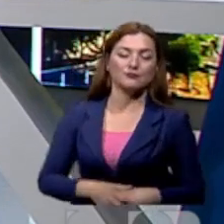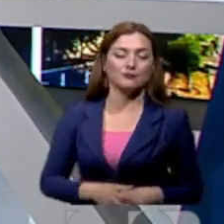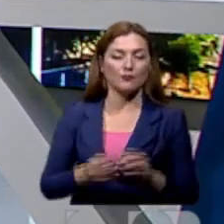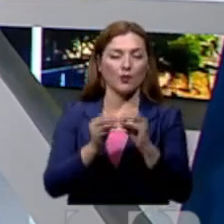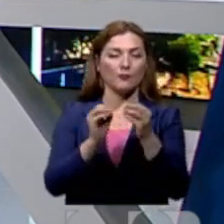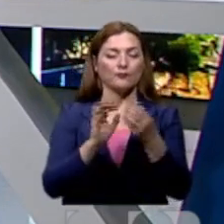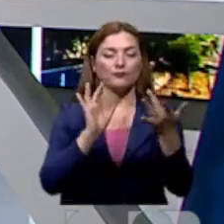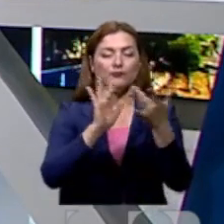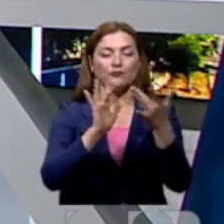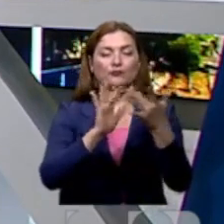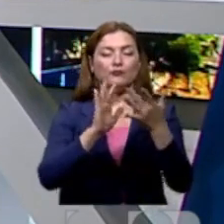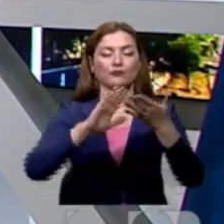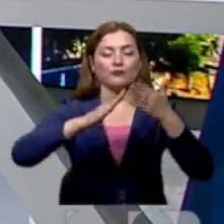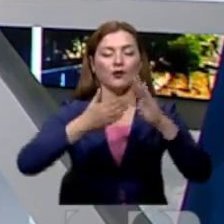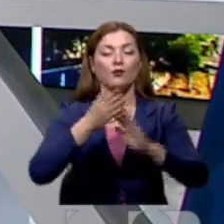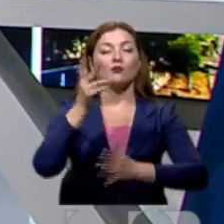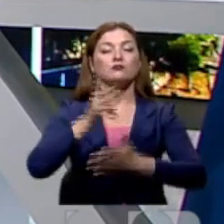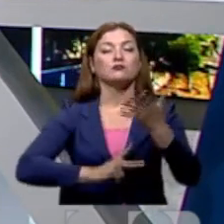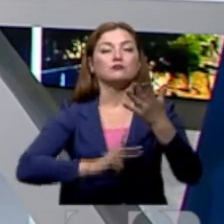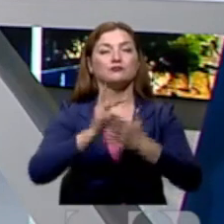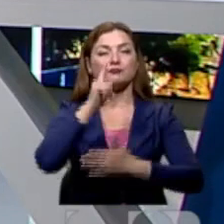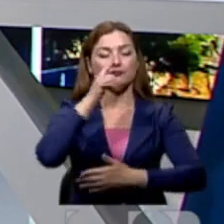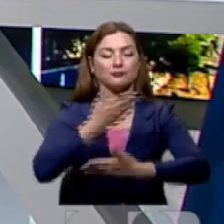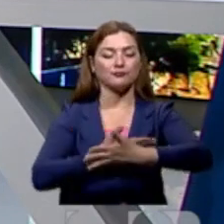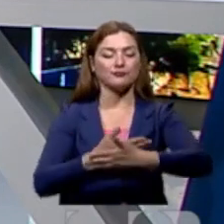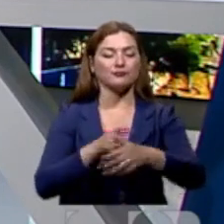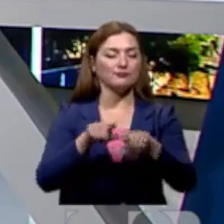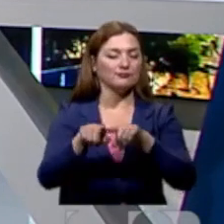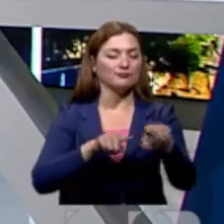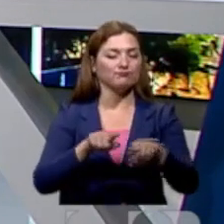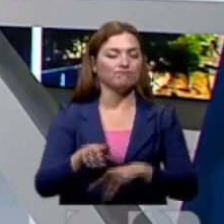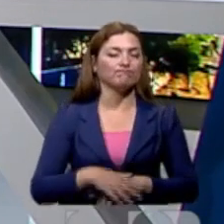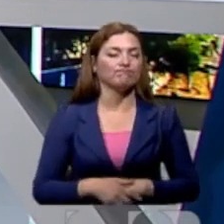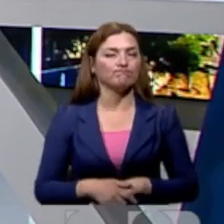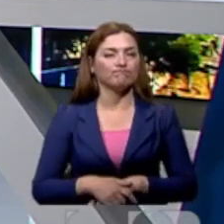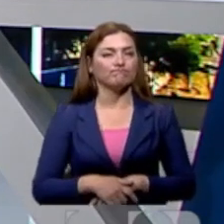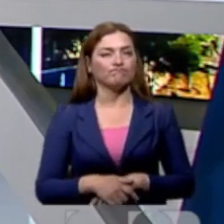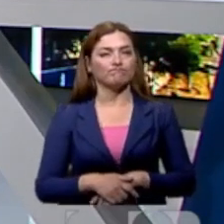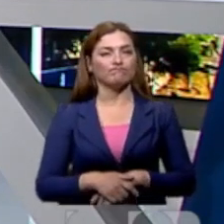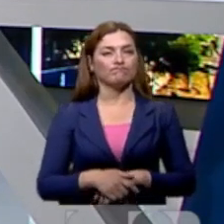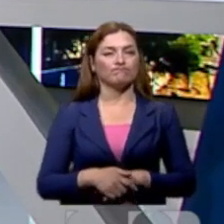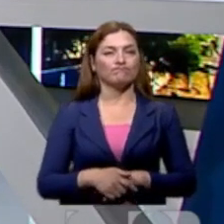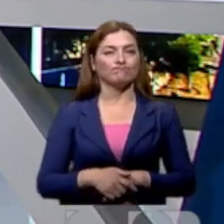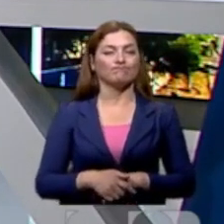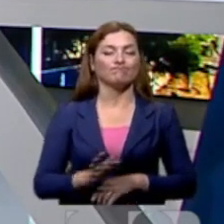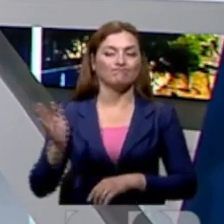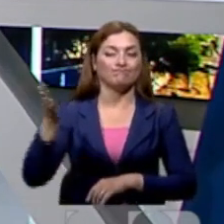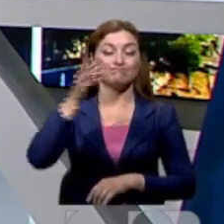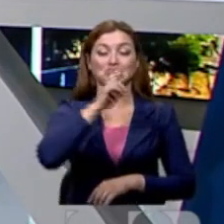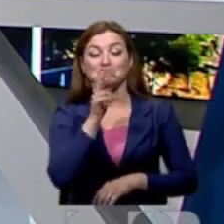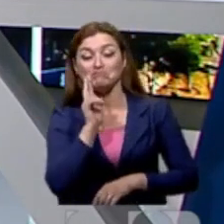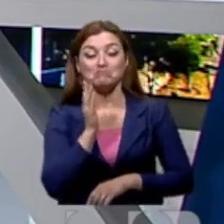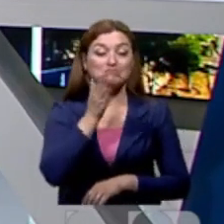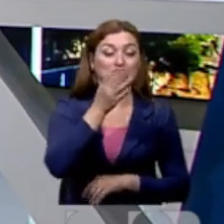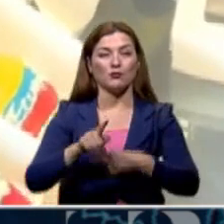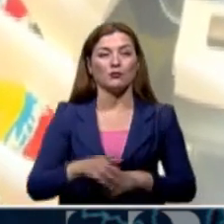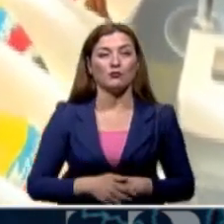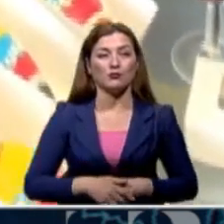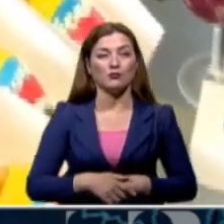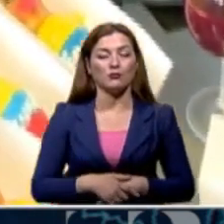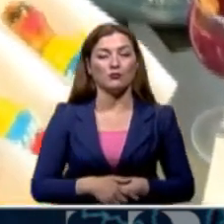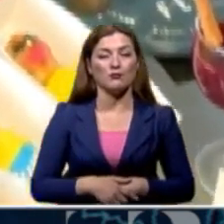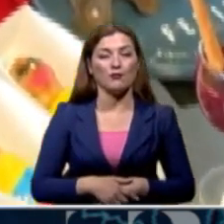Decenas de ciudadanos arriesgan su vida diariamente intentando cruzar la avenida occidental a la altura del barrio La Esperanza en el norte de